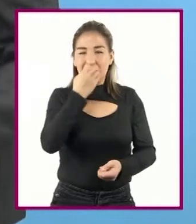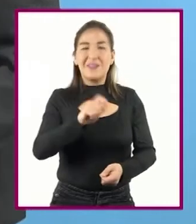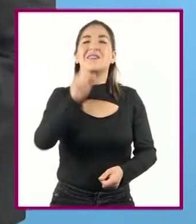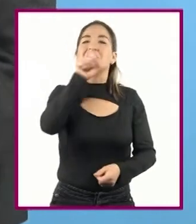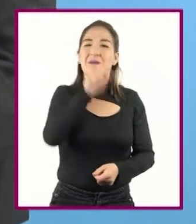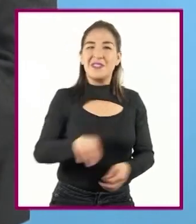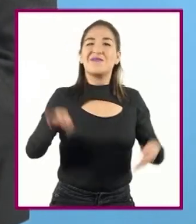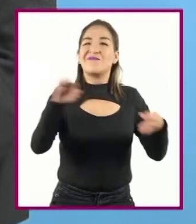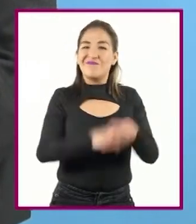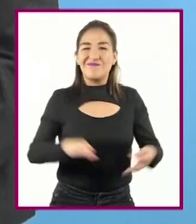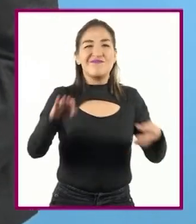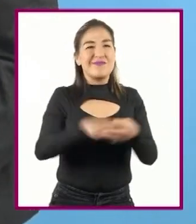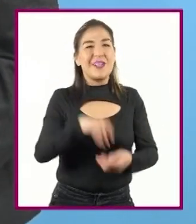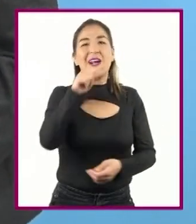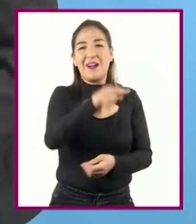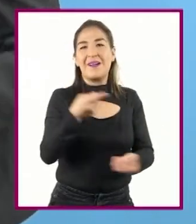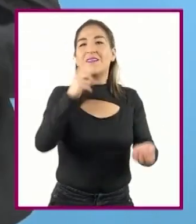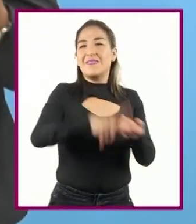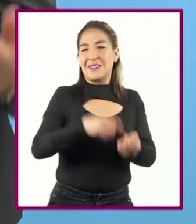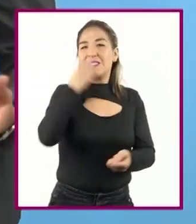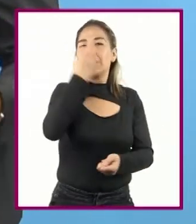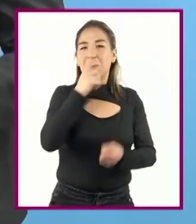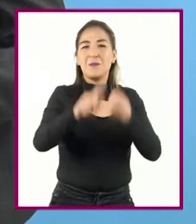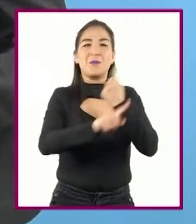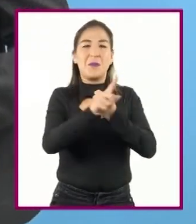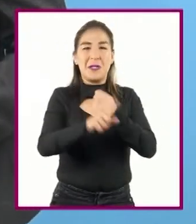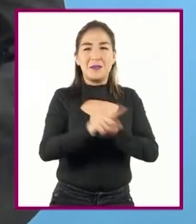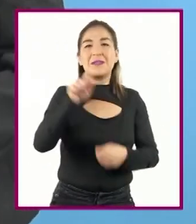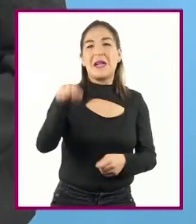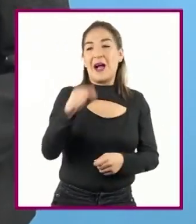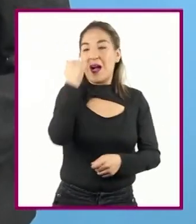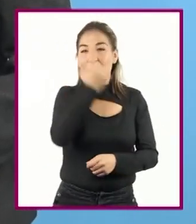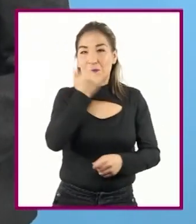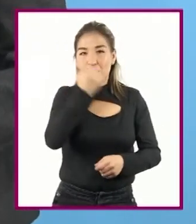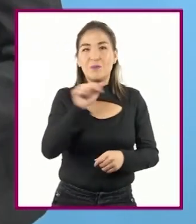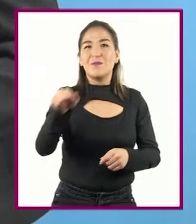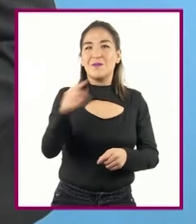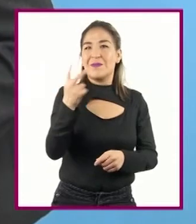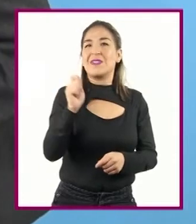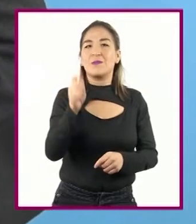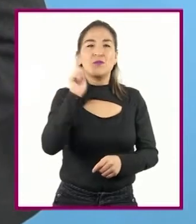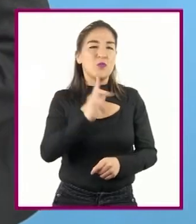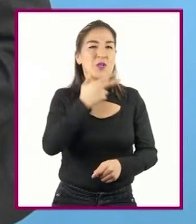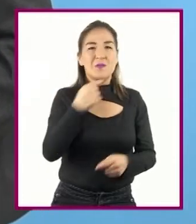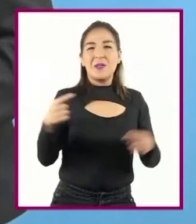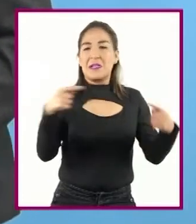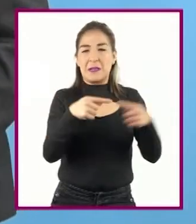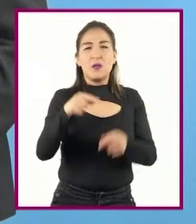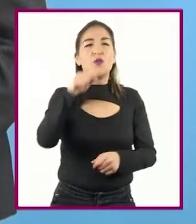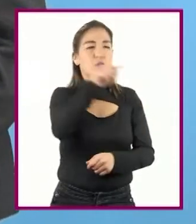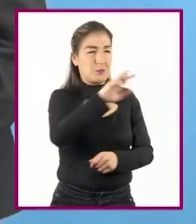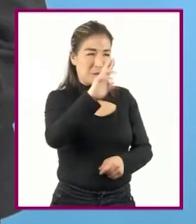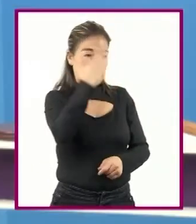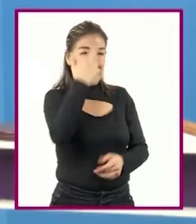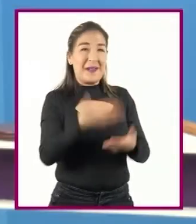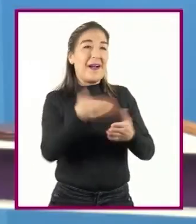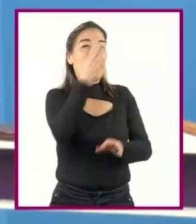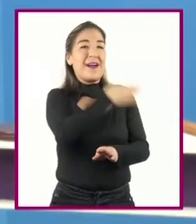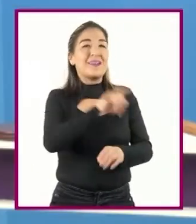en el entorno escolar, sobre todo entre las y los estudiantes. ¿Recuerdas algún ejemplo, Efraín?